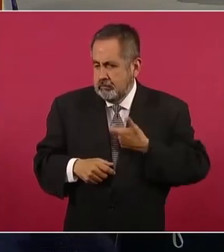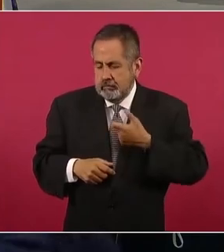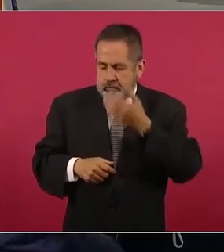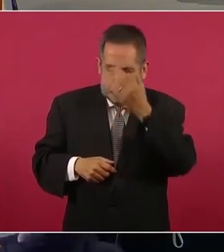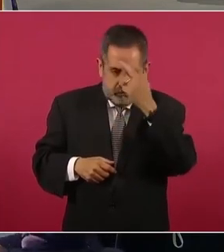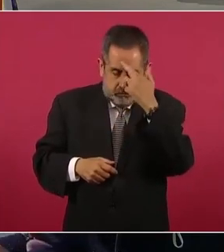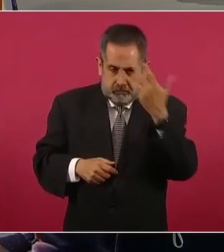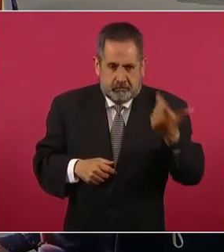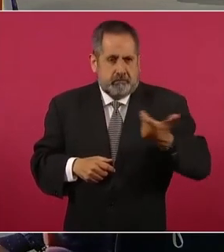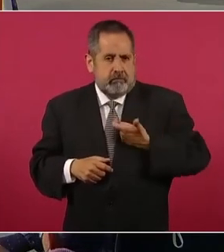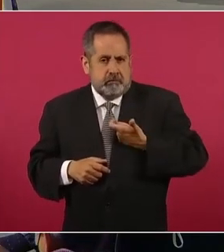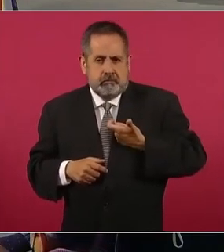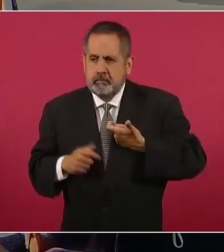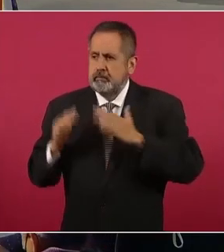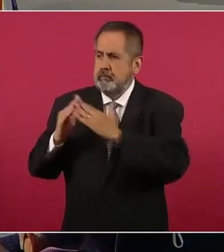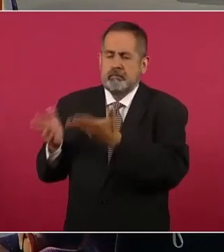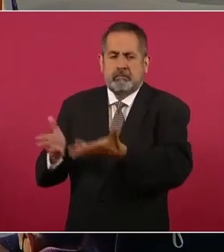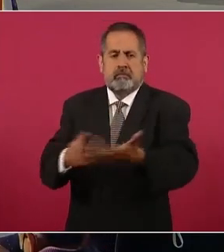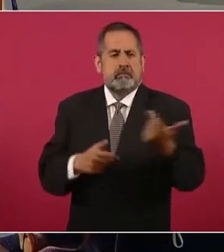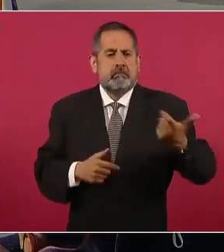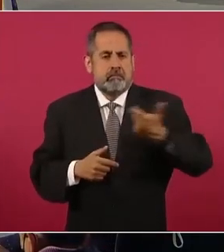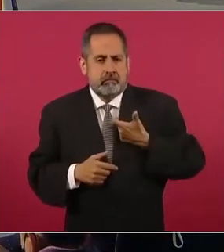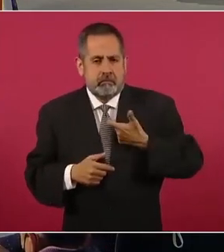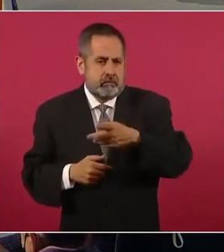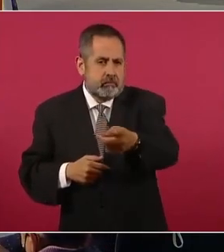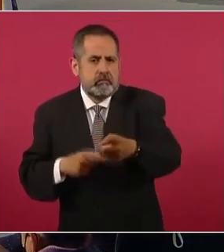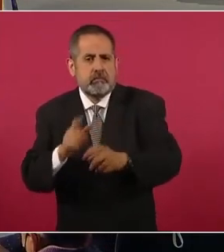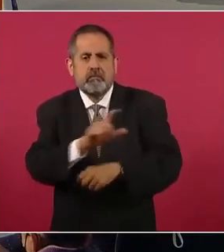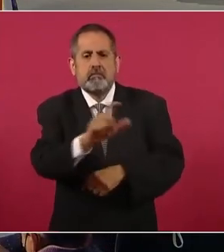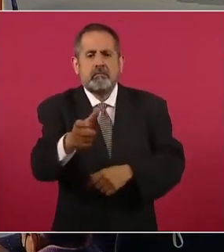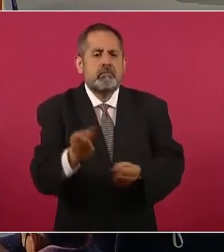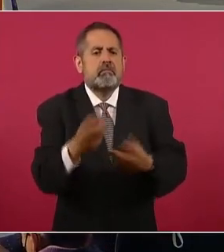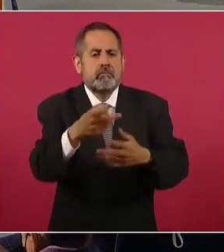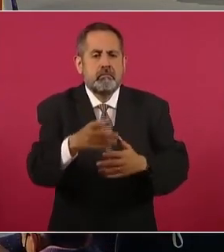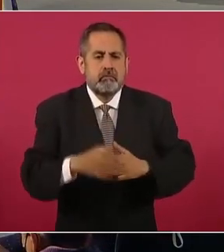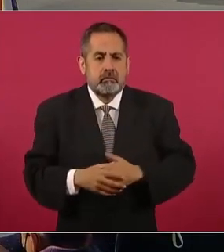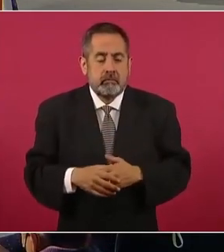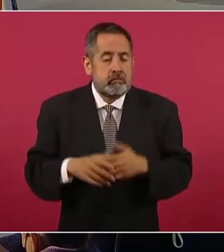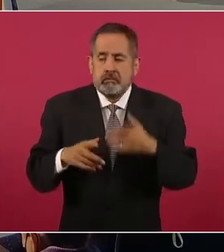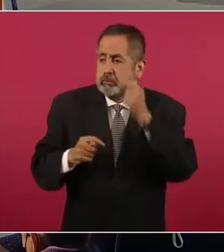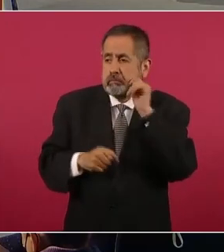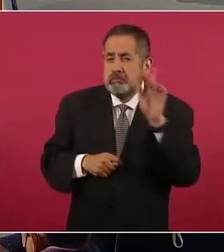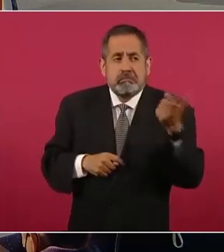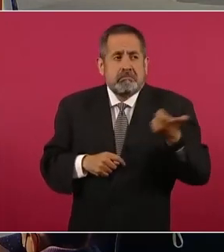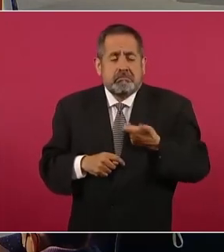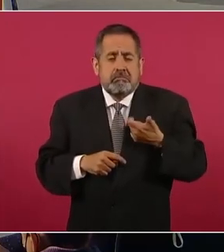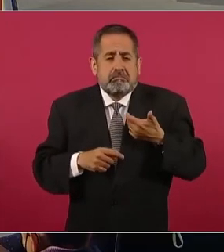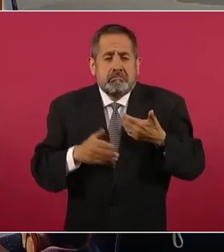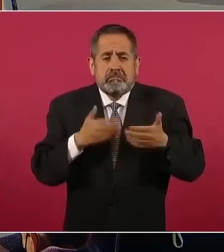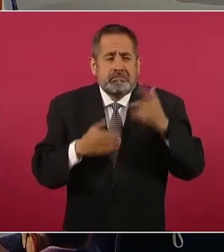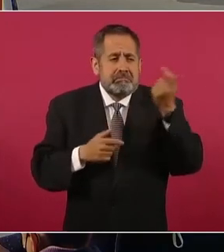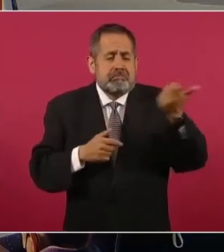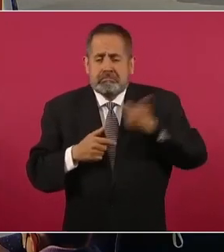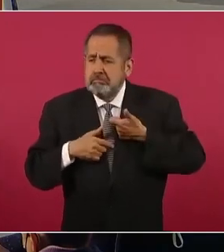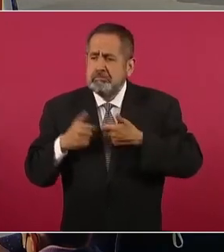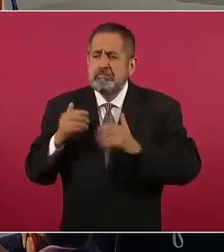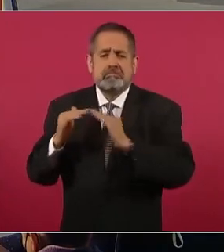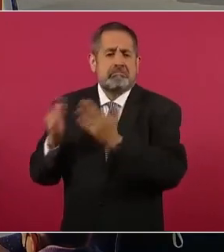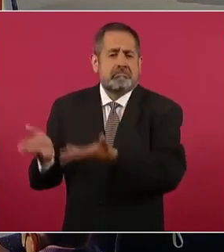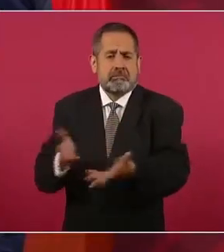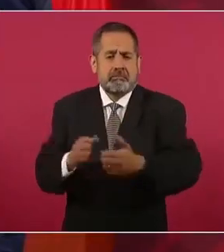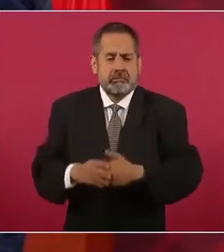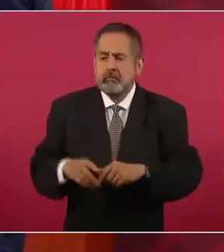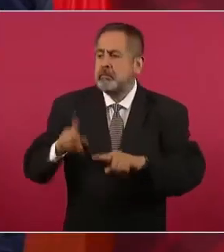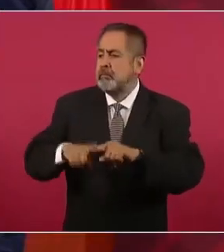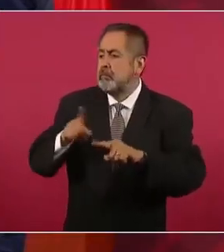tengo negoció. ¿Cuánto había recibido? Lo que me fueran a dar, no sé. Ahora, ¿quiénes son las personas que